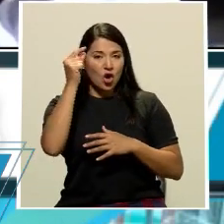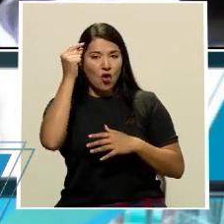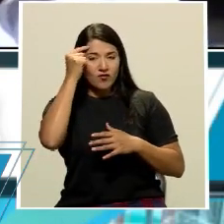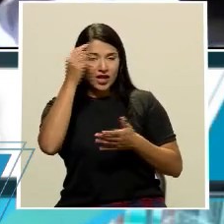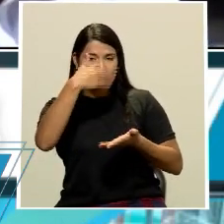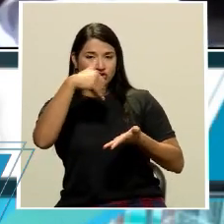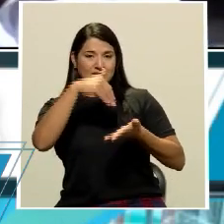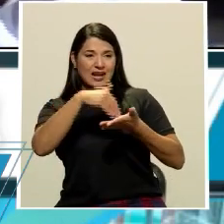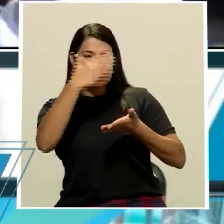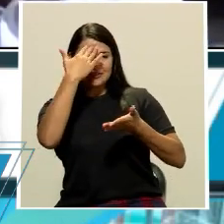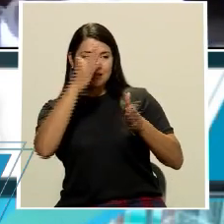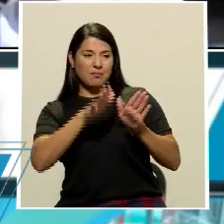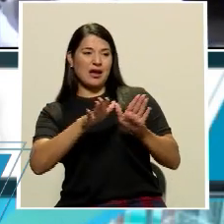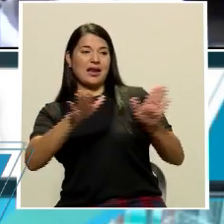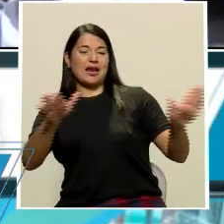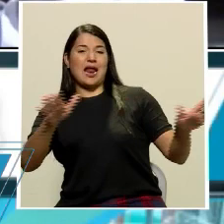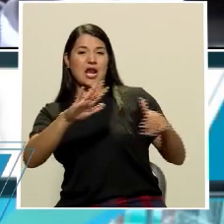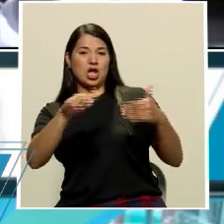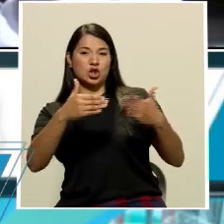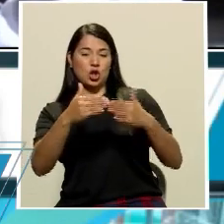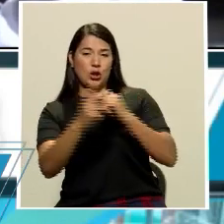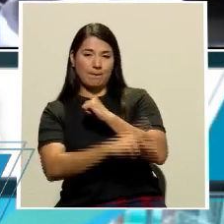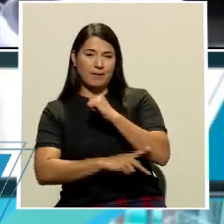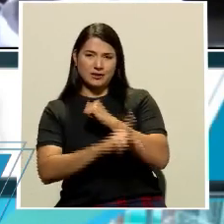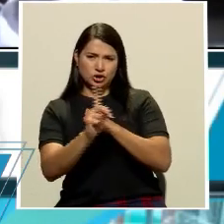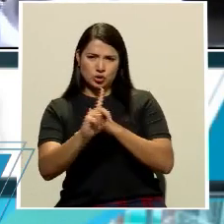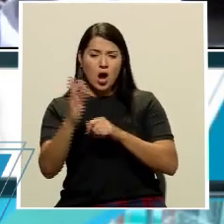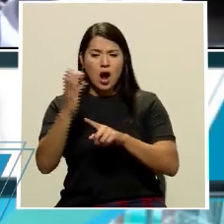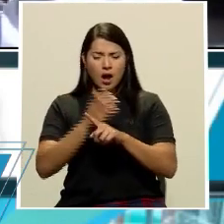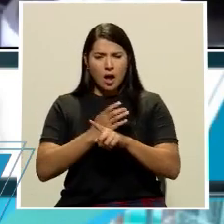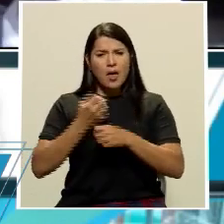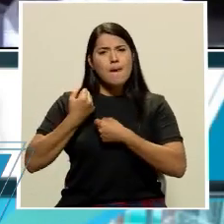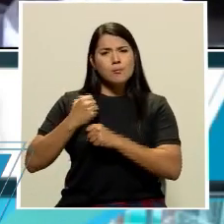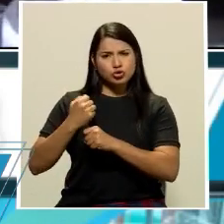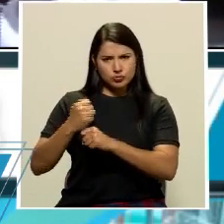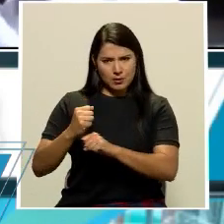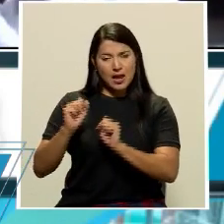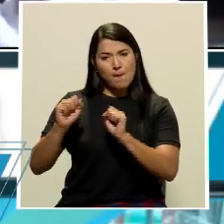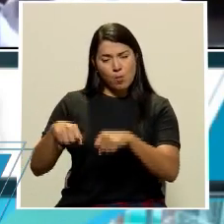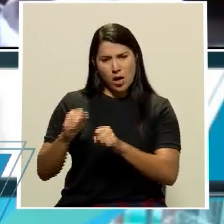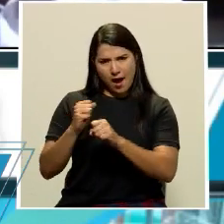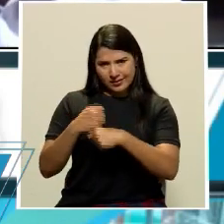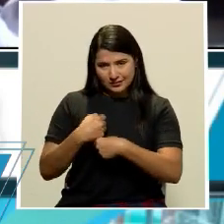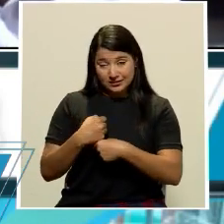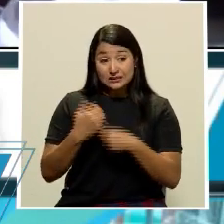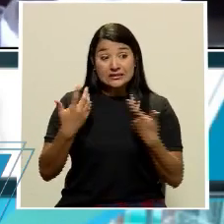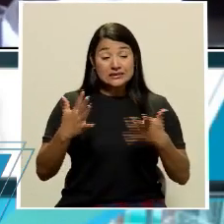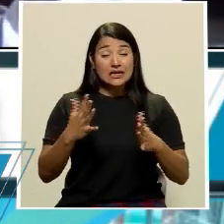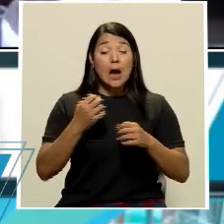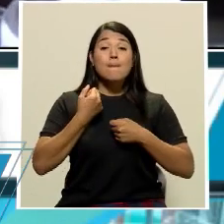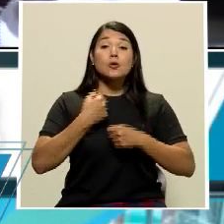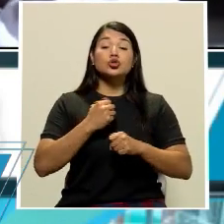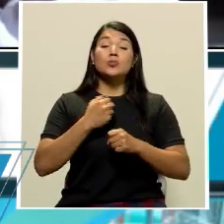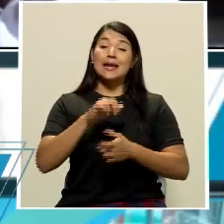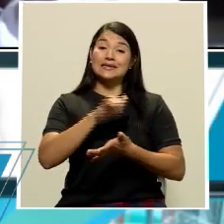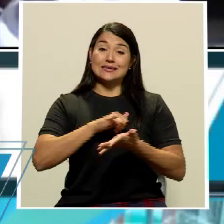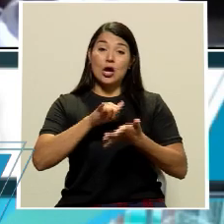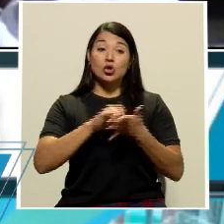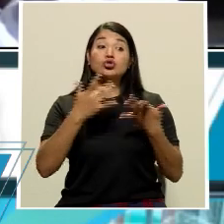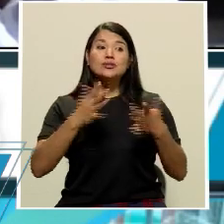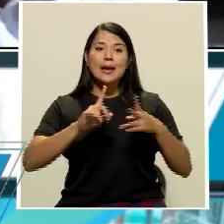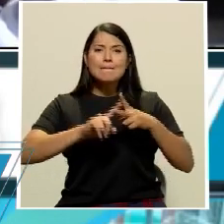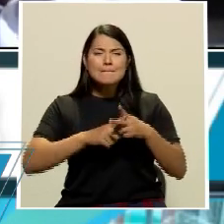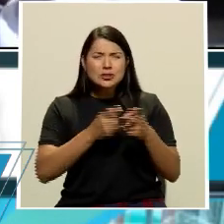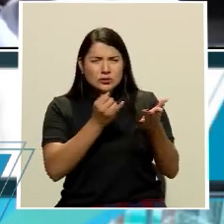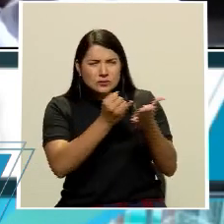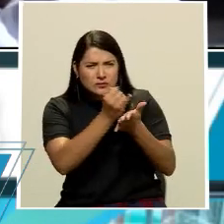los municipios podrían irlo haciendo. En este caso, la Municipalidad de San José lleva adelante un catastro sobre los asentamientos informales en su